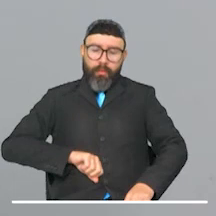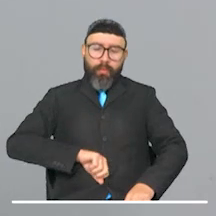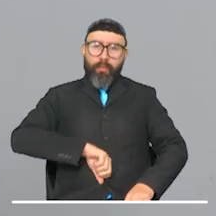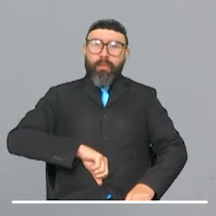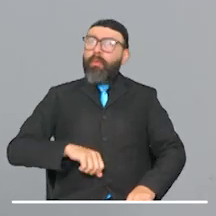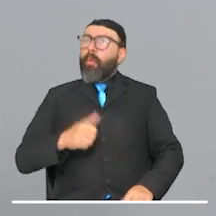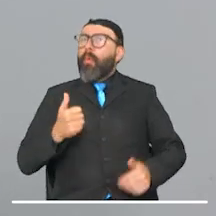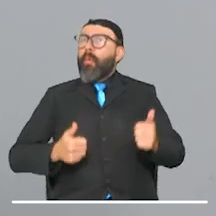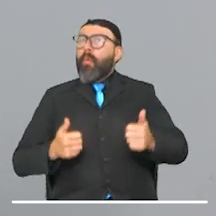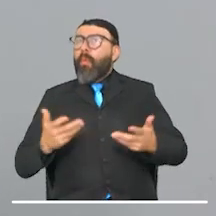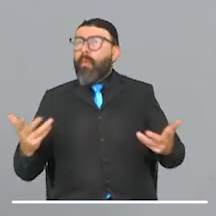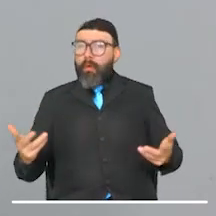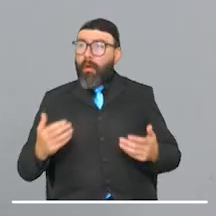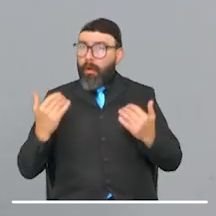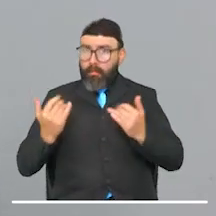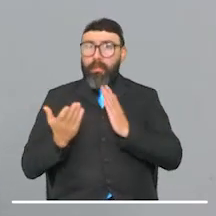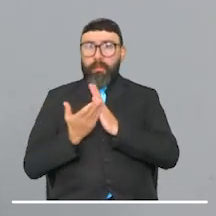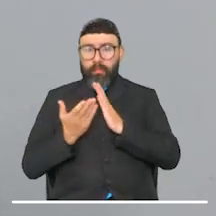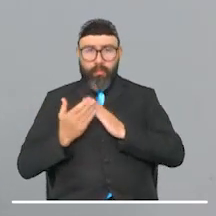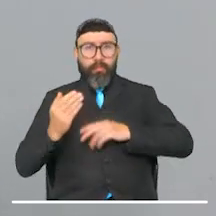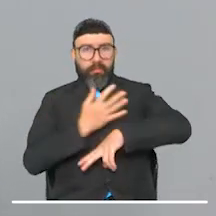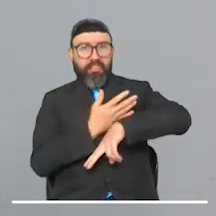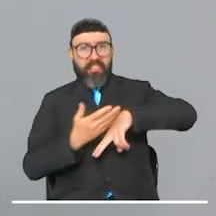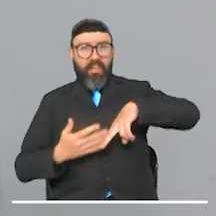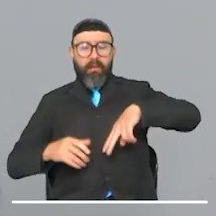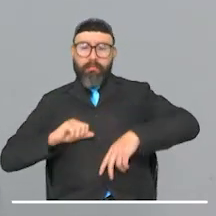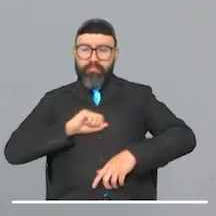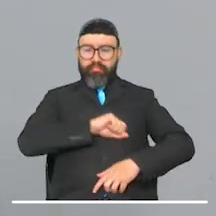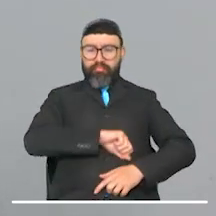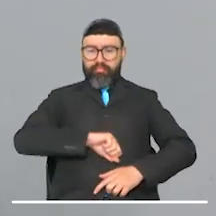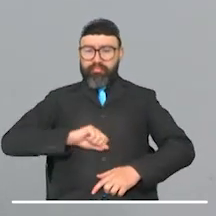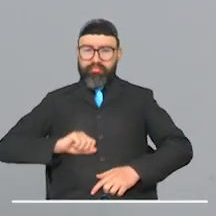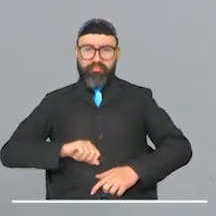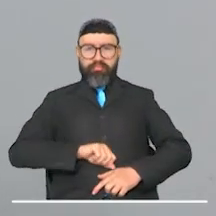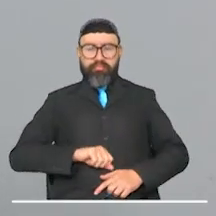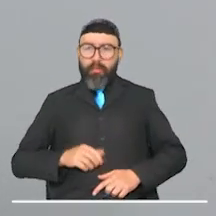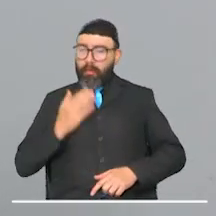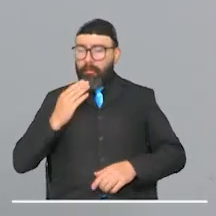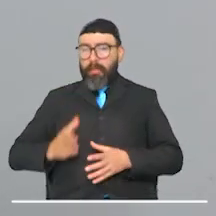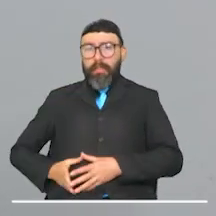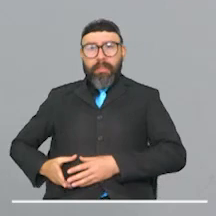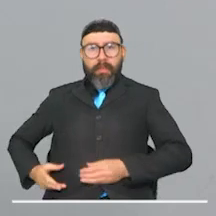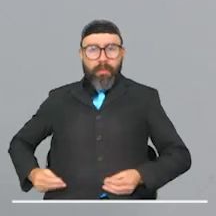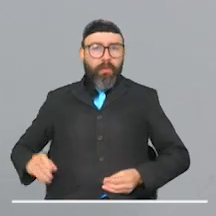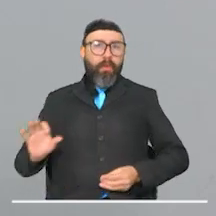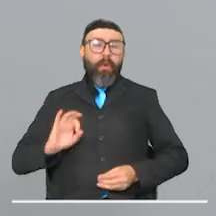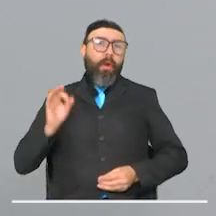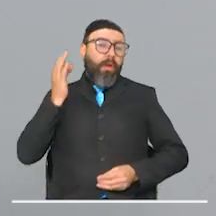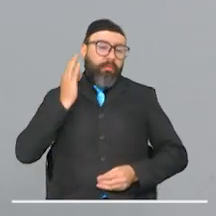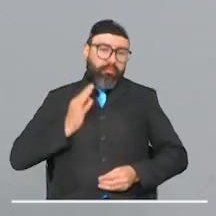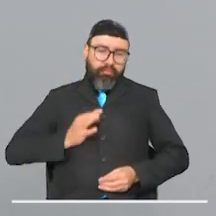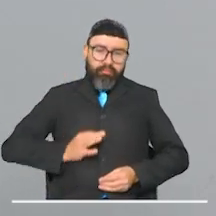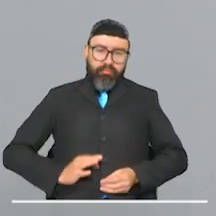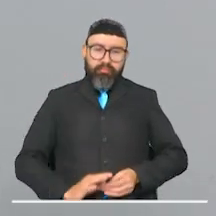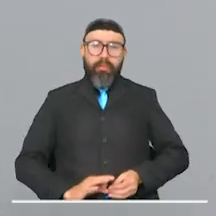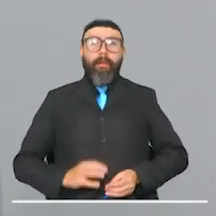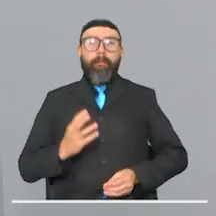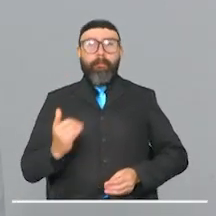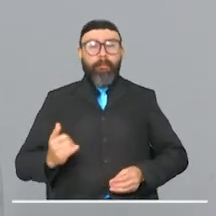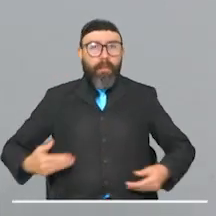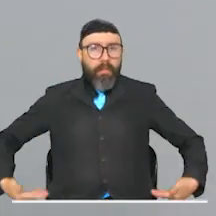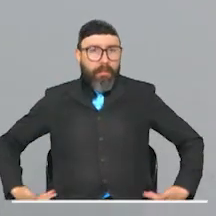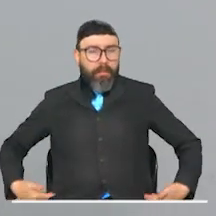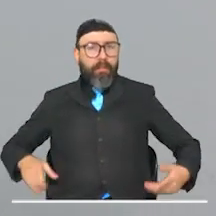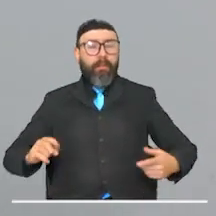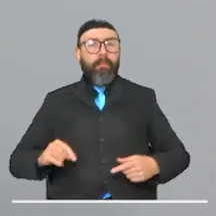vasculares al día de hoy se hacen estudios ecográficos de hígado de aorta abdominal de vaso renal es decir existe el